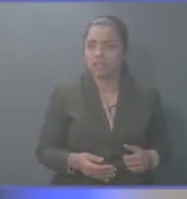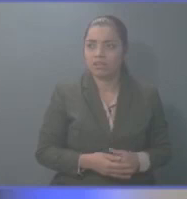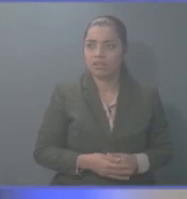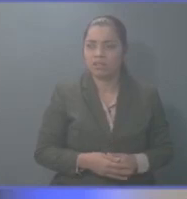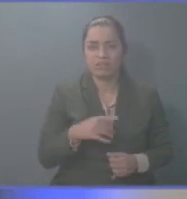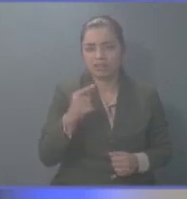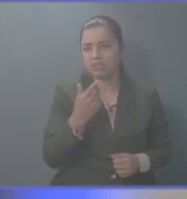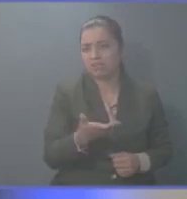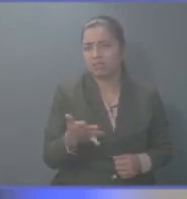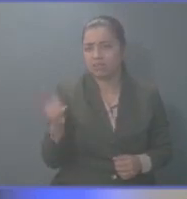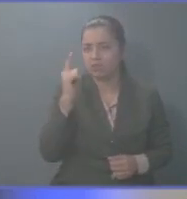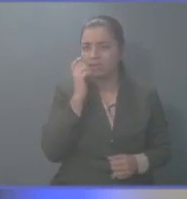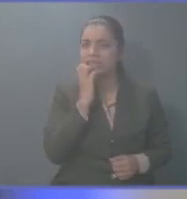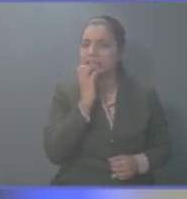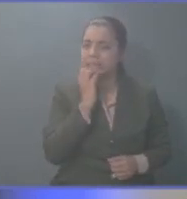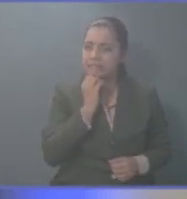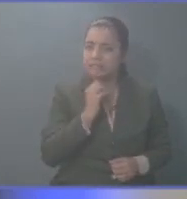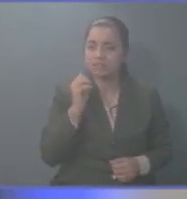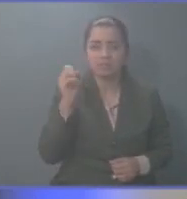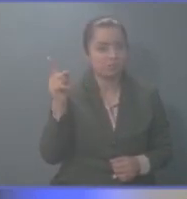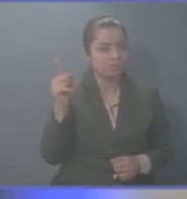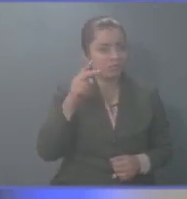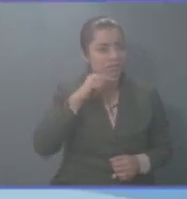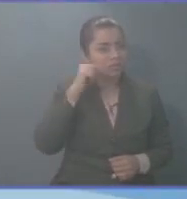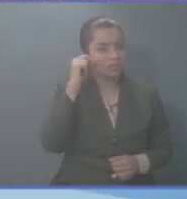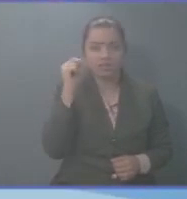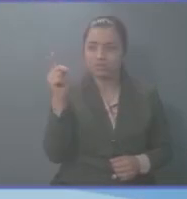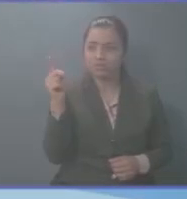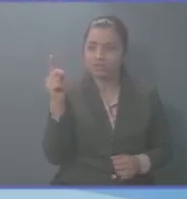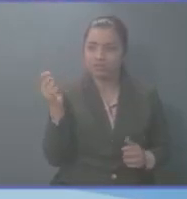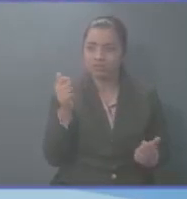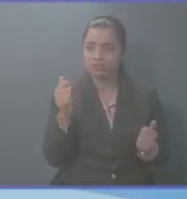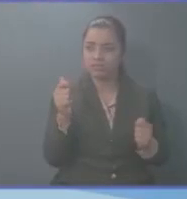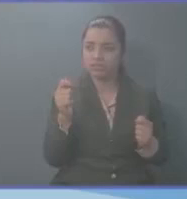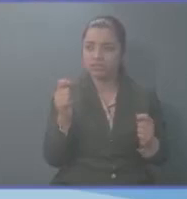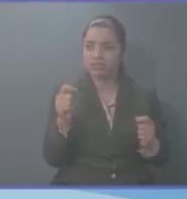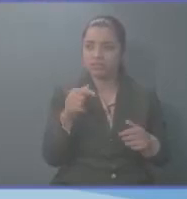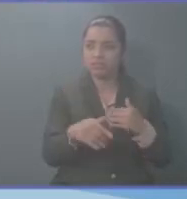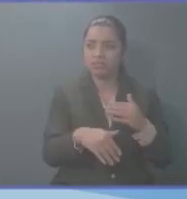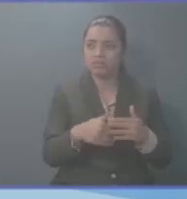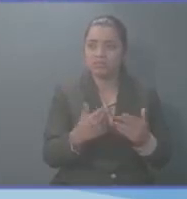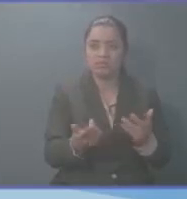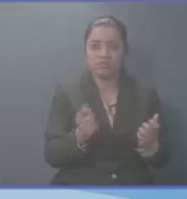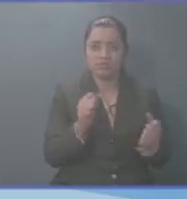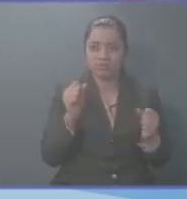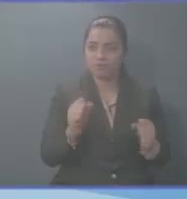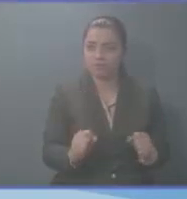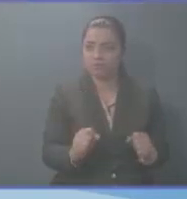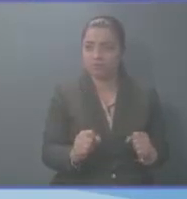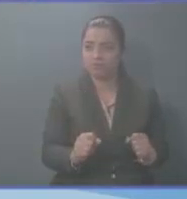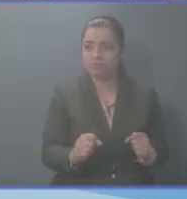son bien delicadas, porque él estuvo en una línea sumamente delgada entre llevar a cabo el